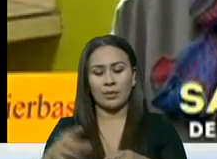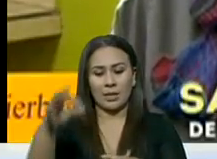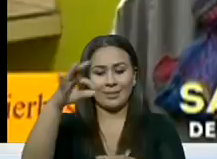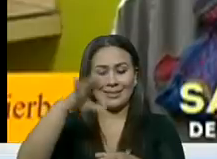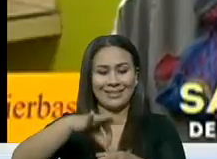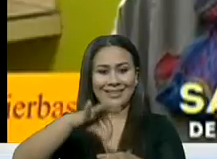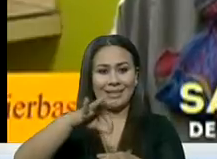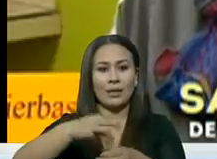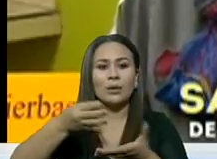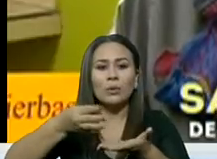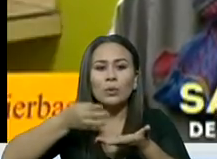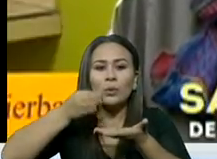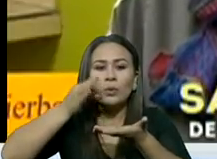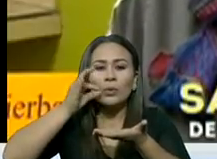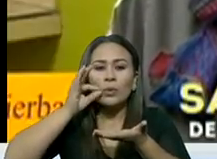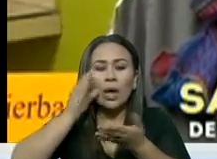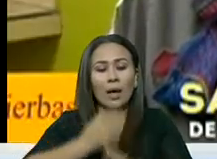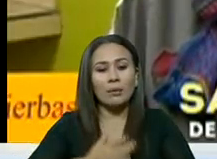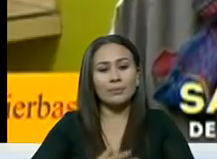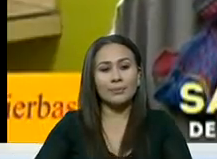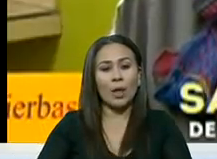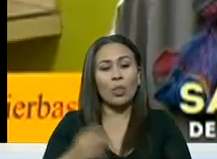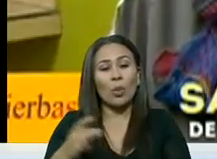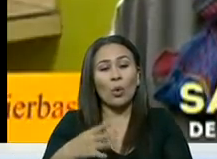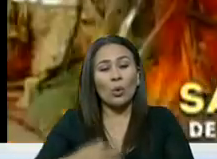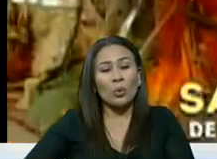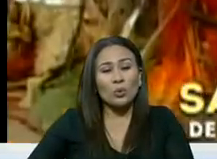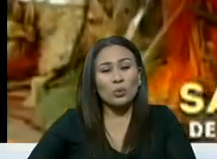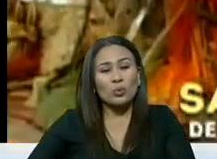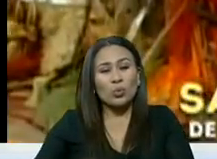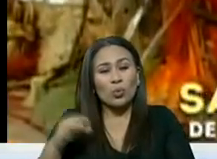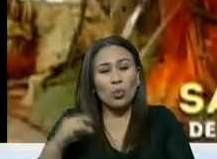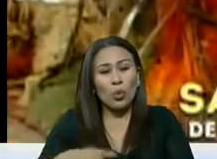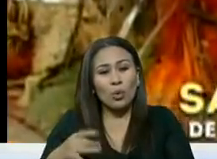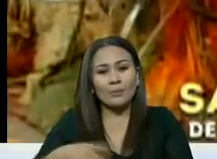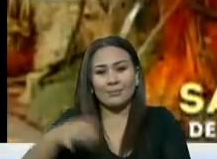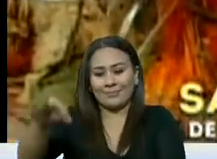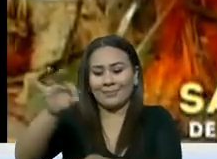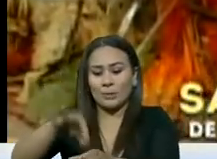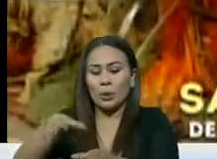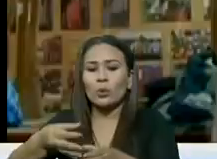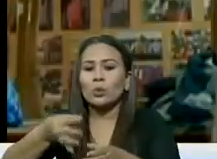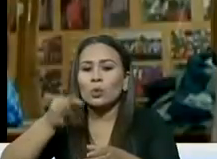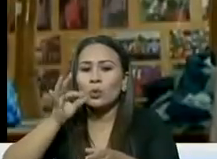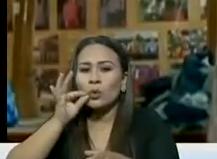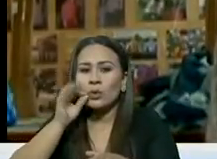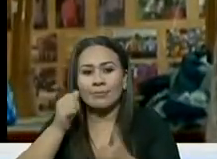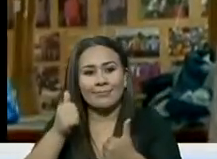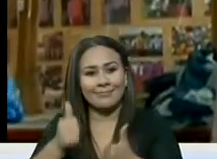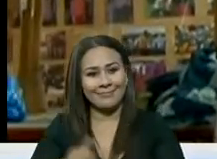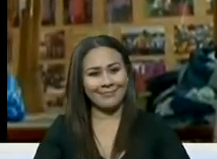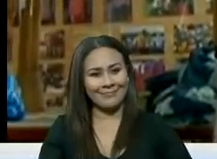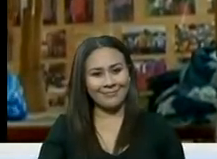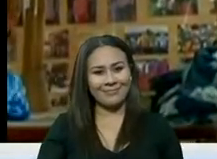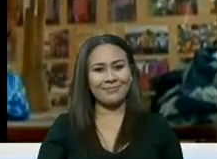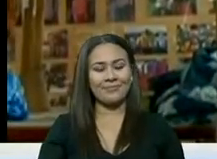que previene de algunas dolencias en el organismo.